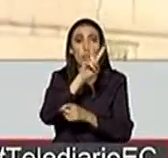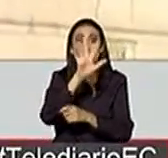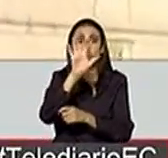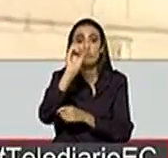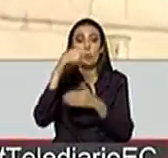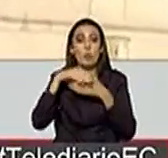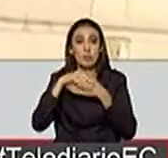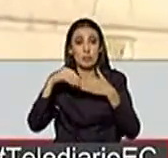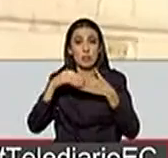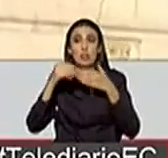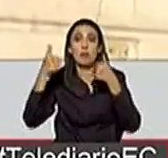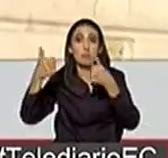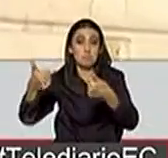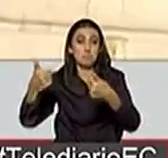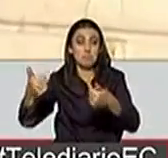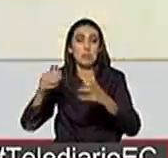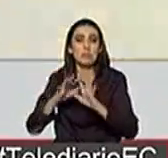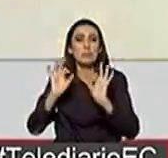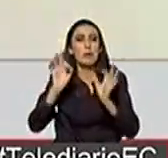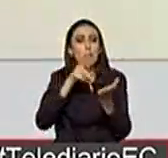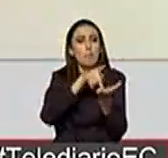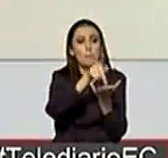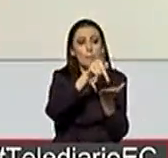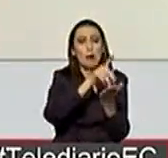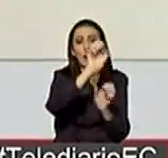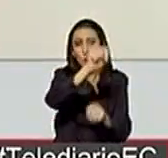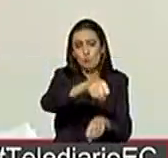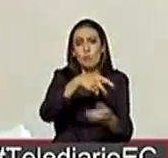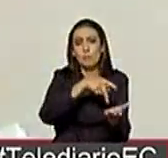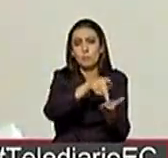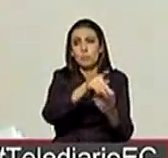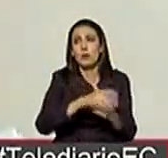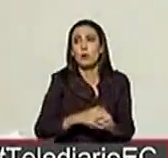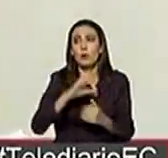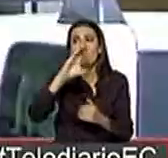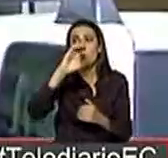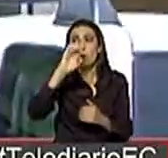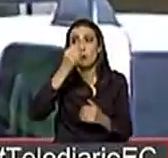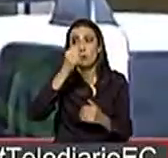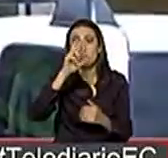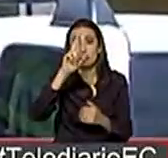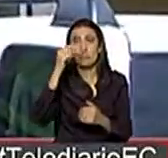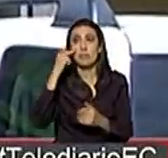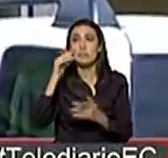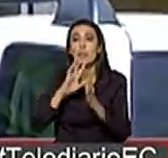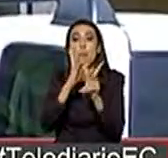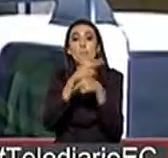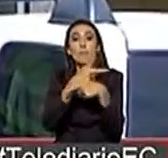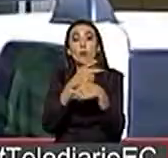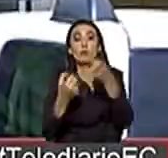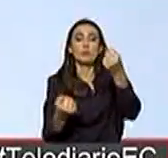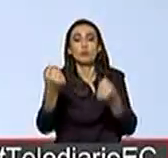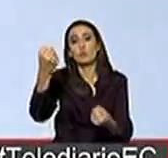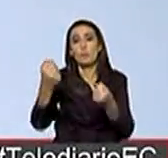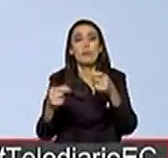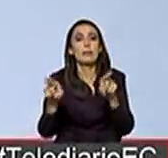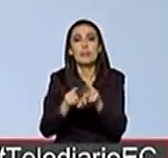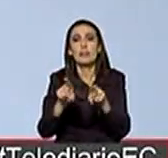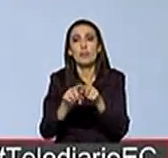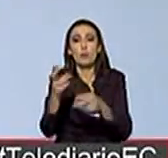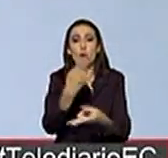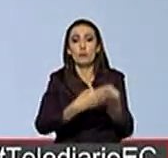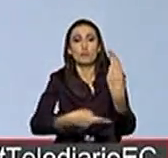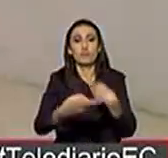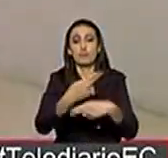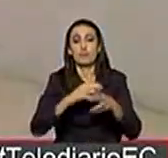terminando con 180 que es algo pagarse ser morales quien se dedicaba a la venta de productos para vehículos y quien también resultó afectado por